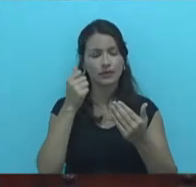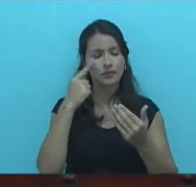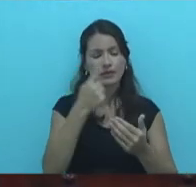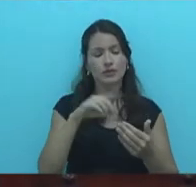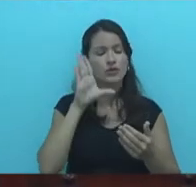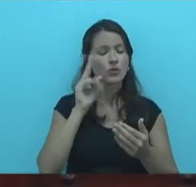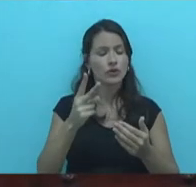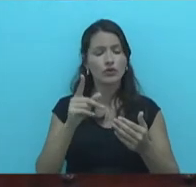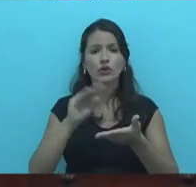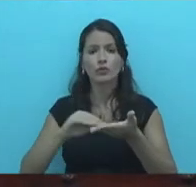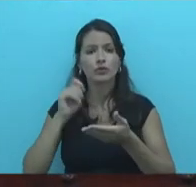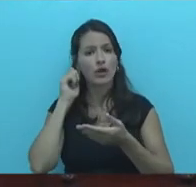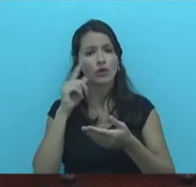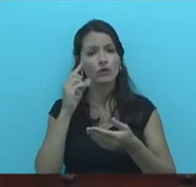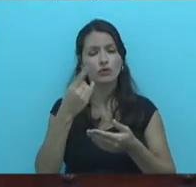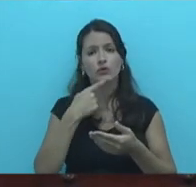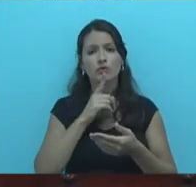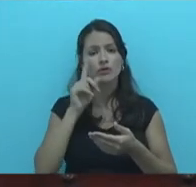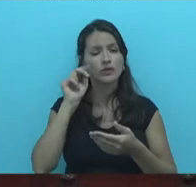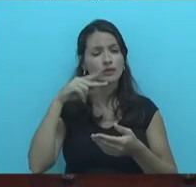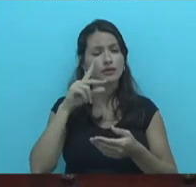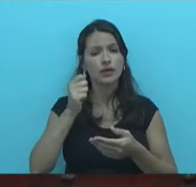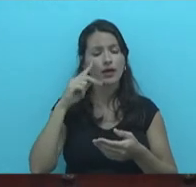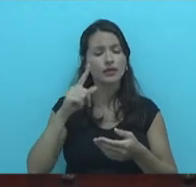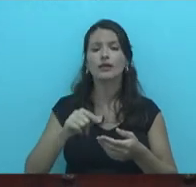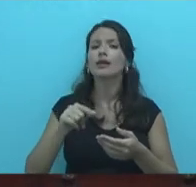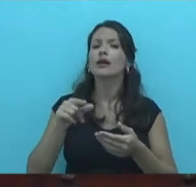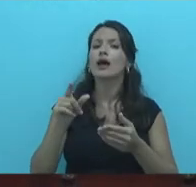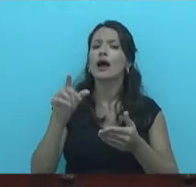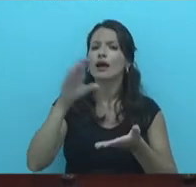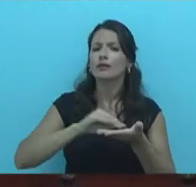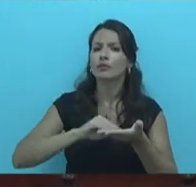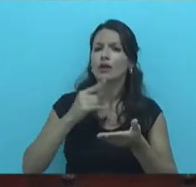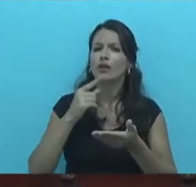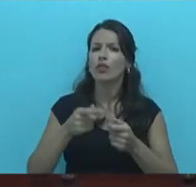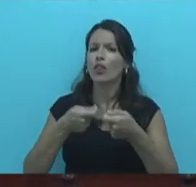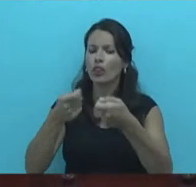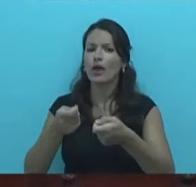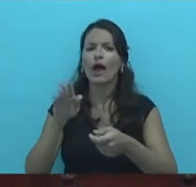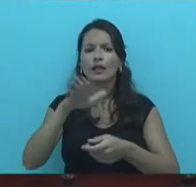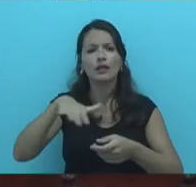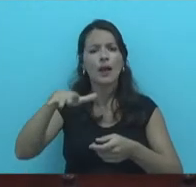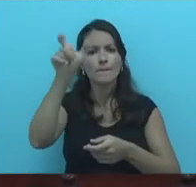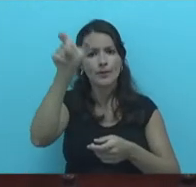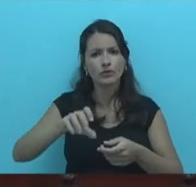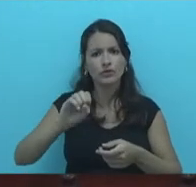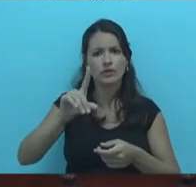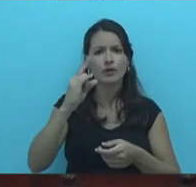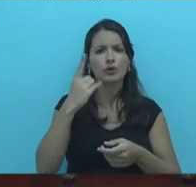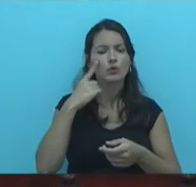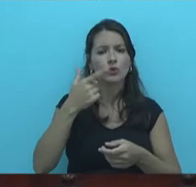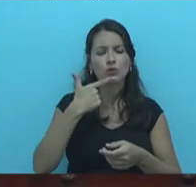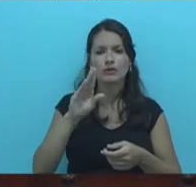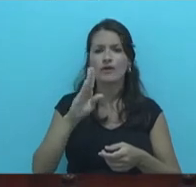diputado Rubén Giustiniani, por el cual esta Cámara resuelve otorgar al señor Luis Batistelli, secretario general de la Asociación Empleados de Comercio